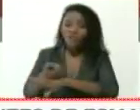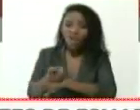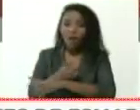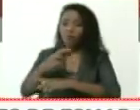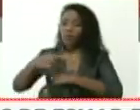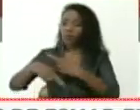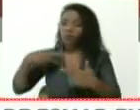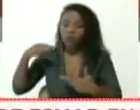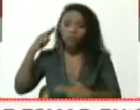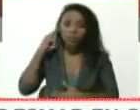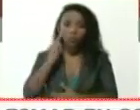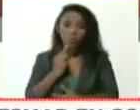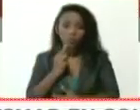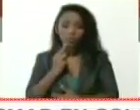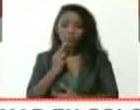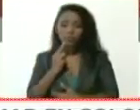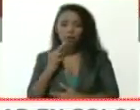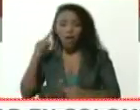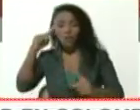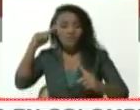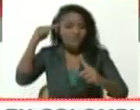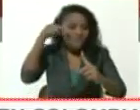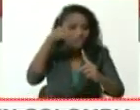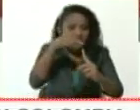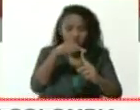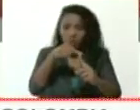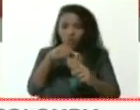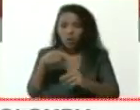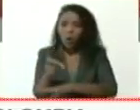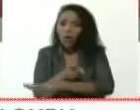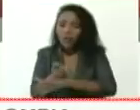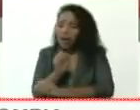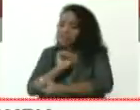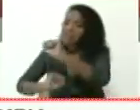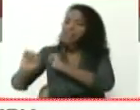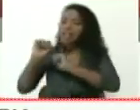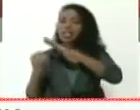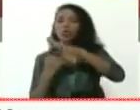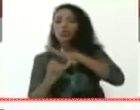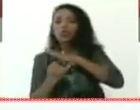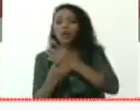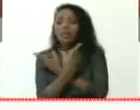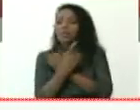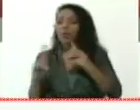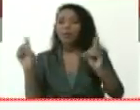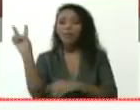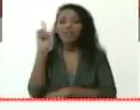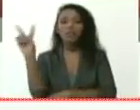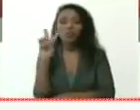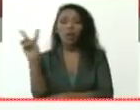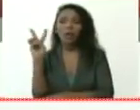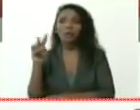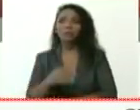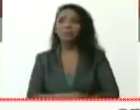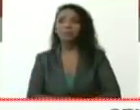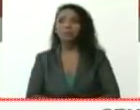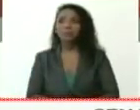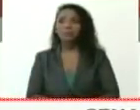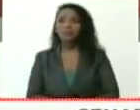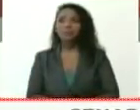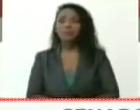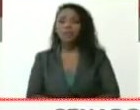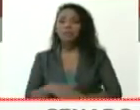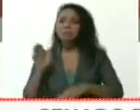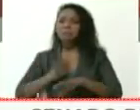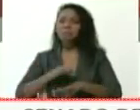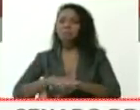revolución bolivariana se dedicaron este año a gobernar y a defender las instituciones democráticas venezolanas. ¿Y qué es lo que va a